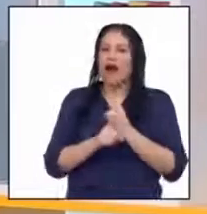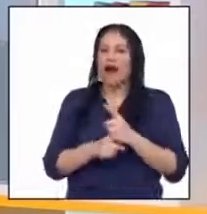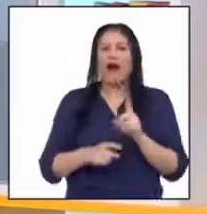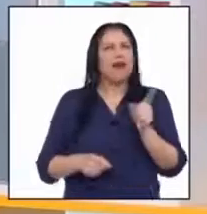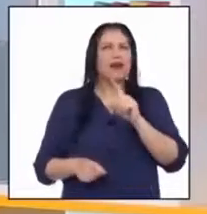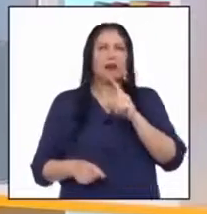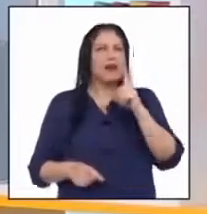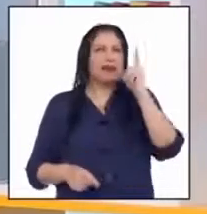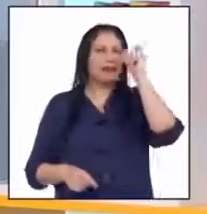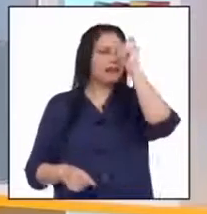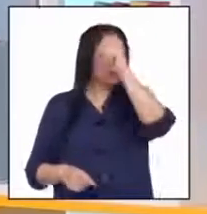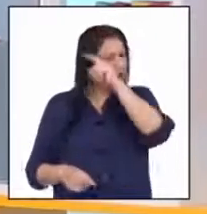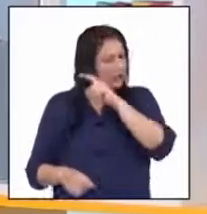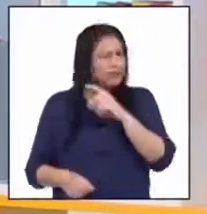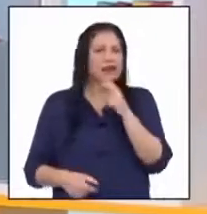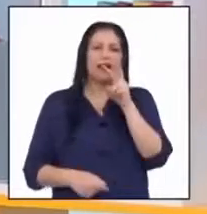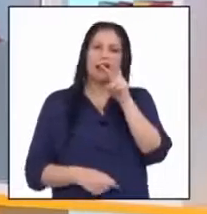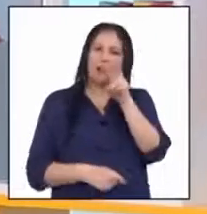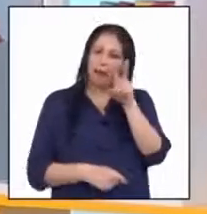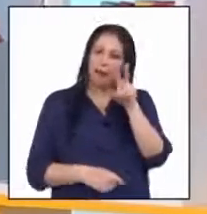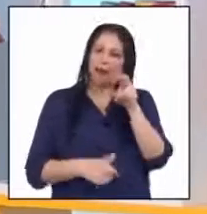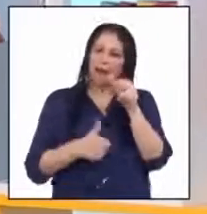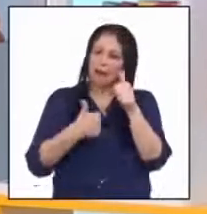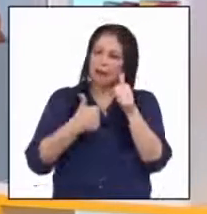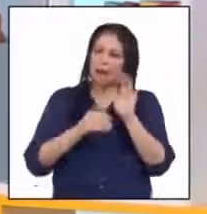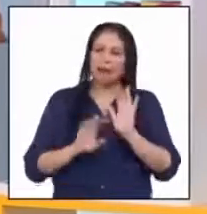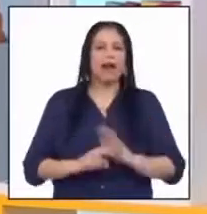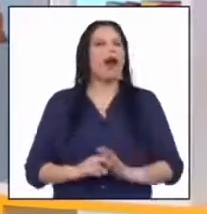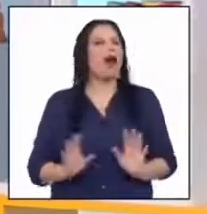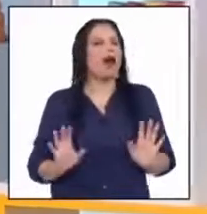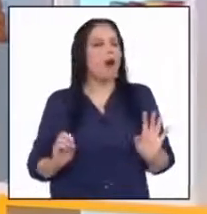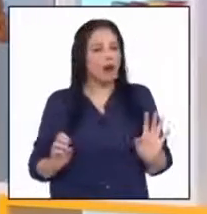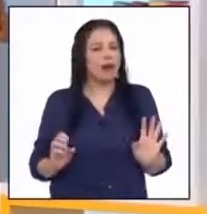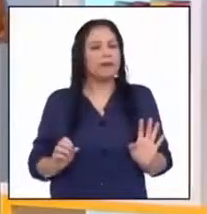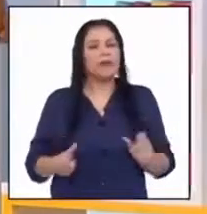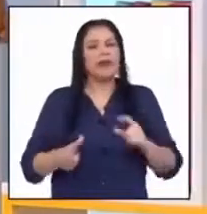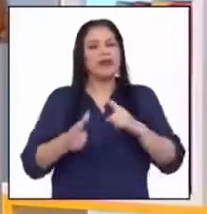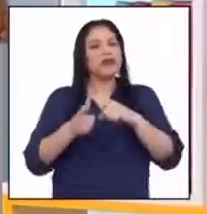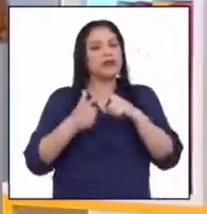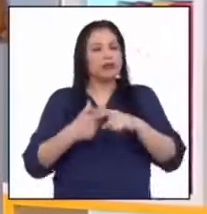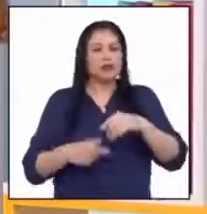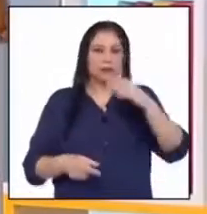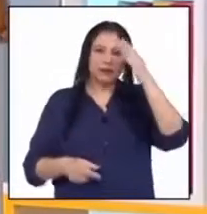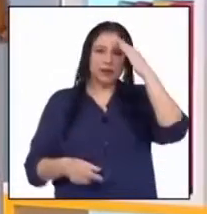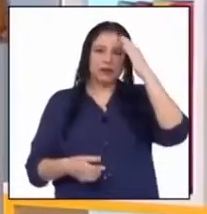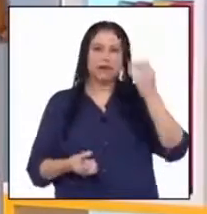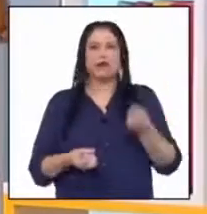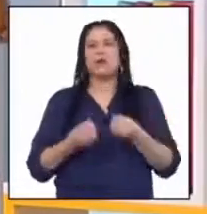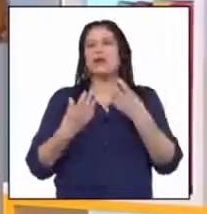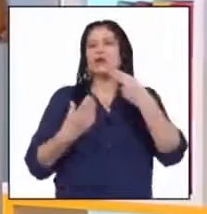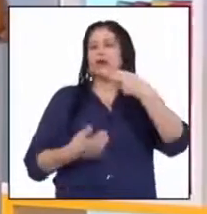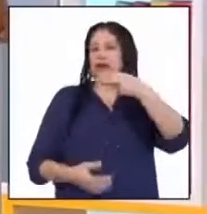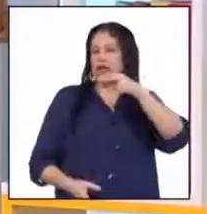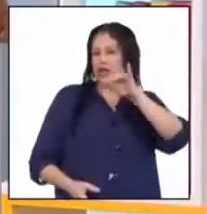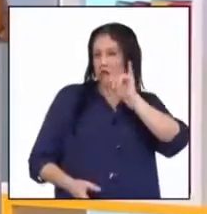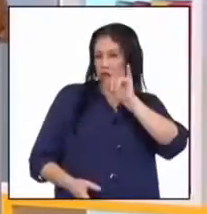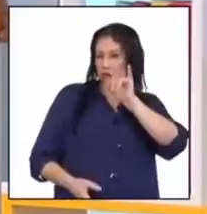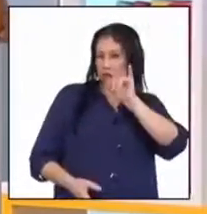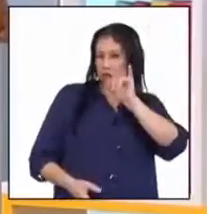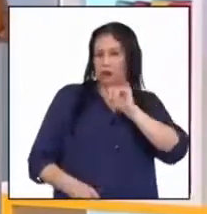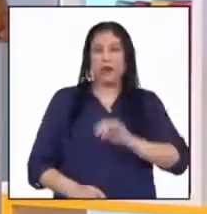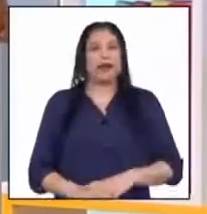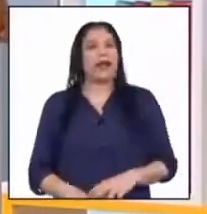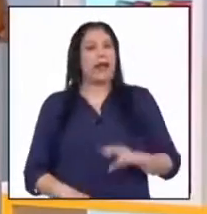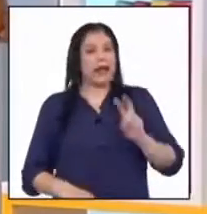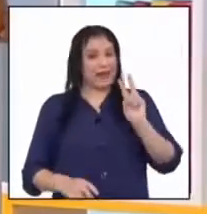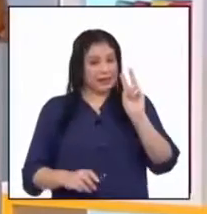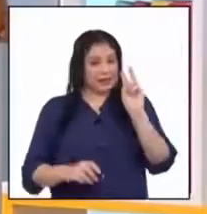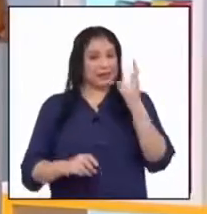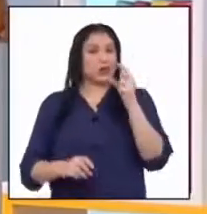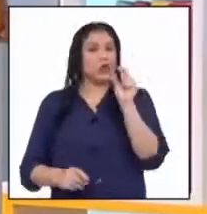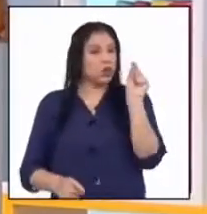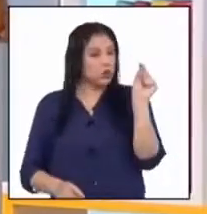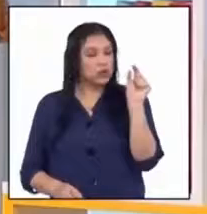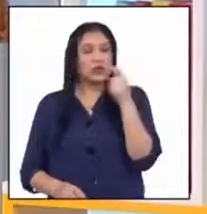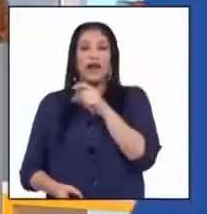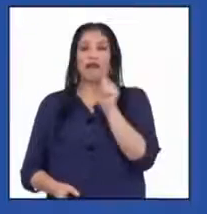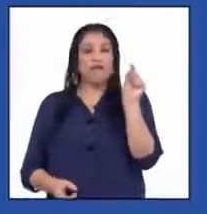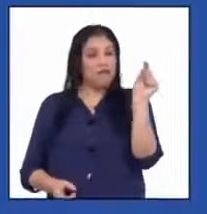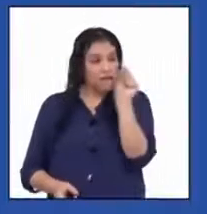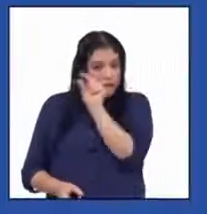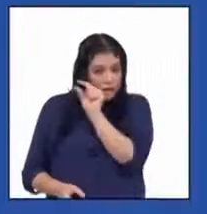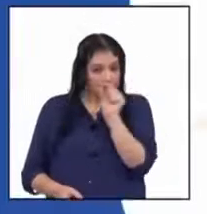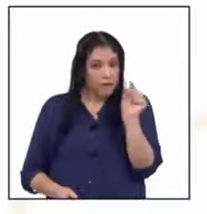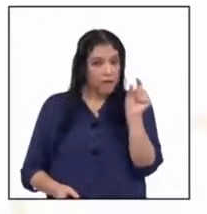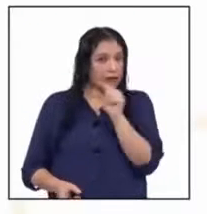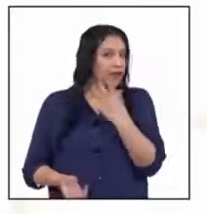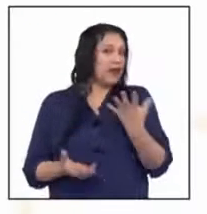difícil como parecía, ¿verdad? Entonces, para obtener la frecuencia relativa correspondiente a la segunda fila de datos de la